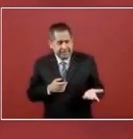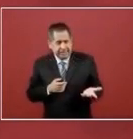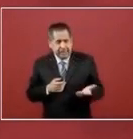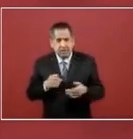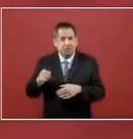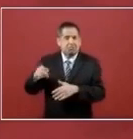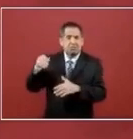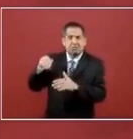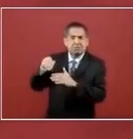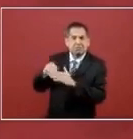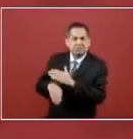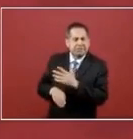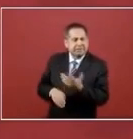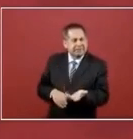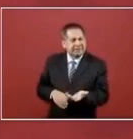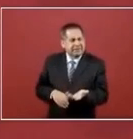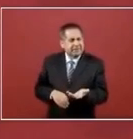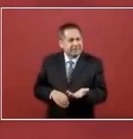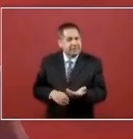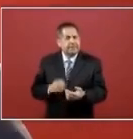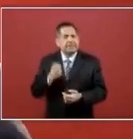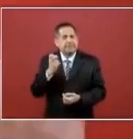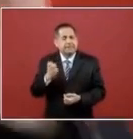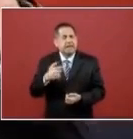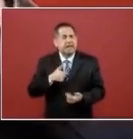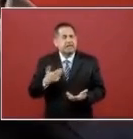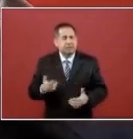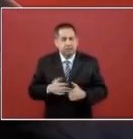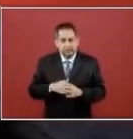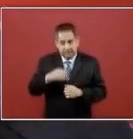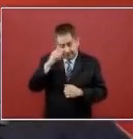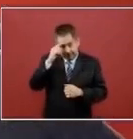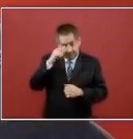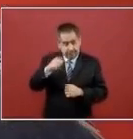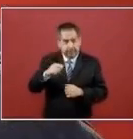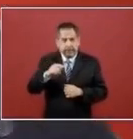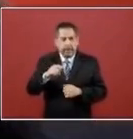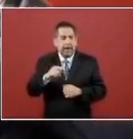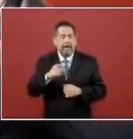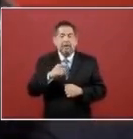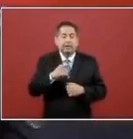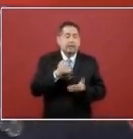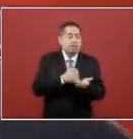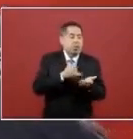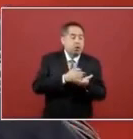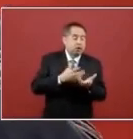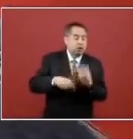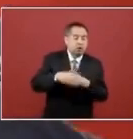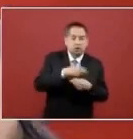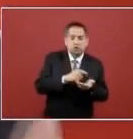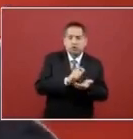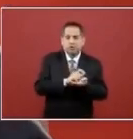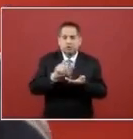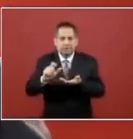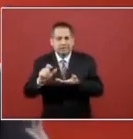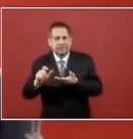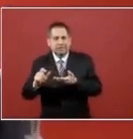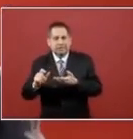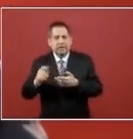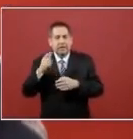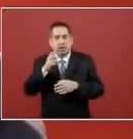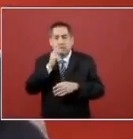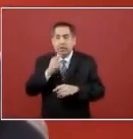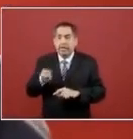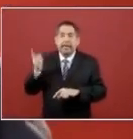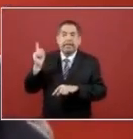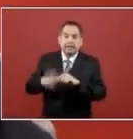desplomó la producción del petróleo. Entonces, ¿qué es lo que se está haciendo? Ese derecho se va a ir reduciendo a lo largo del tiempo. Obviamente no se lo podemos